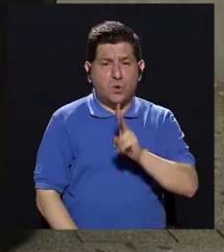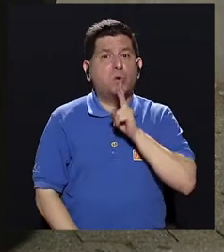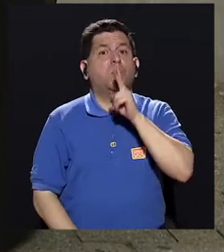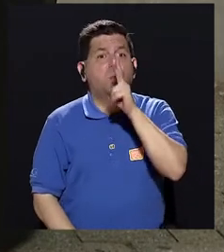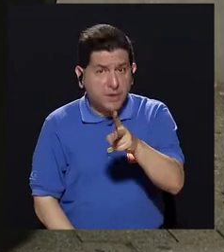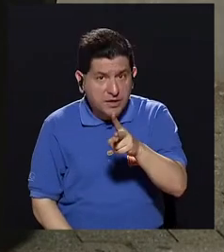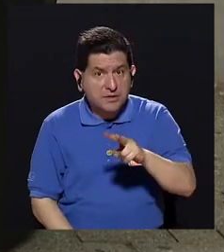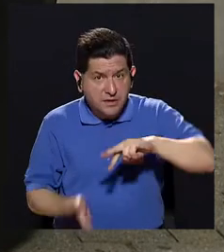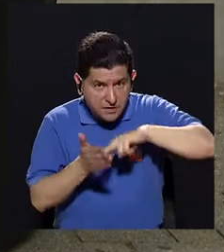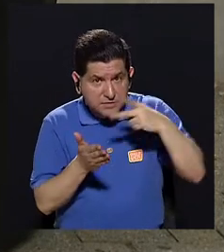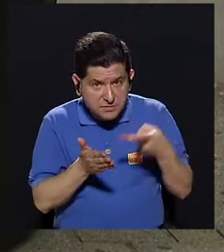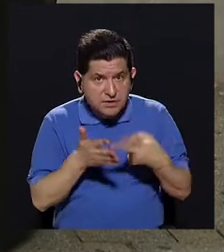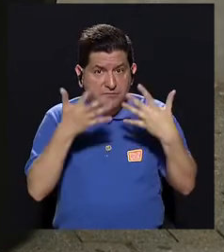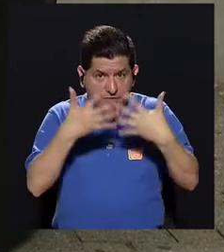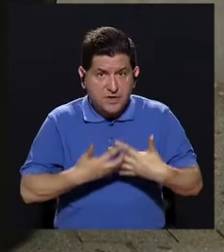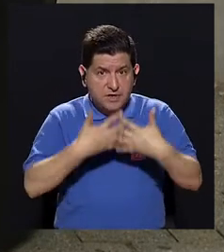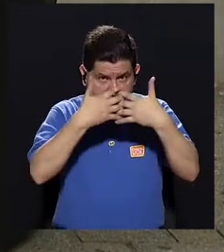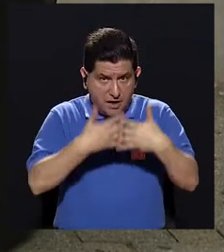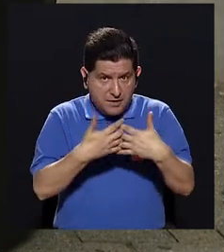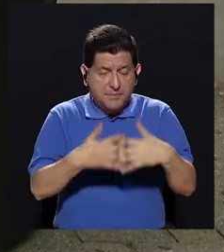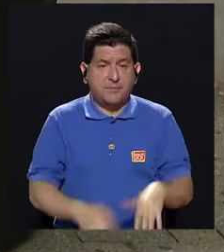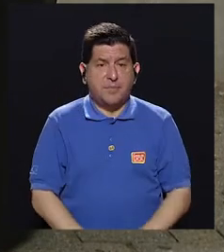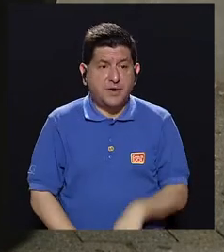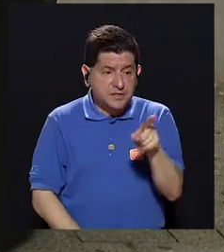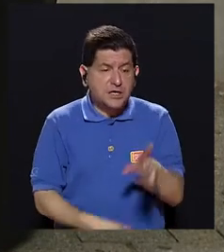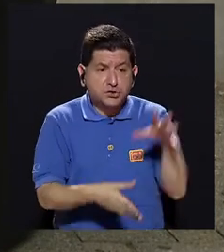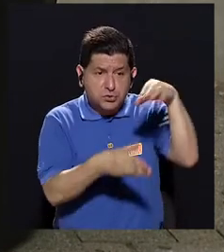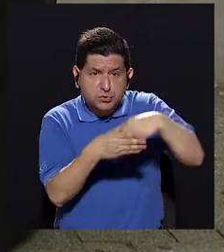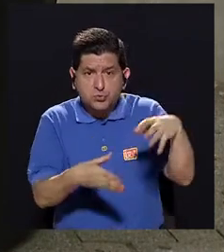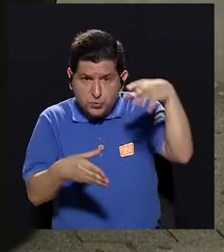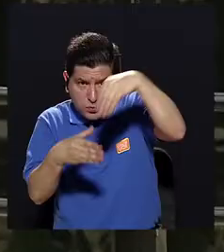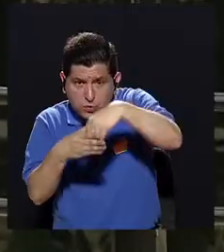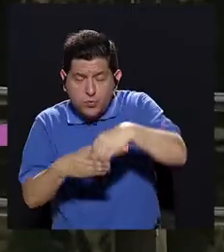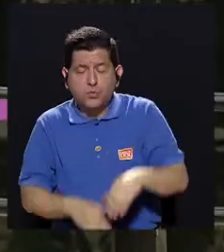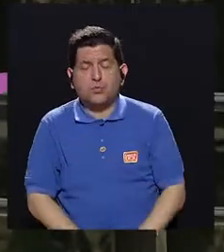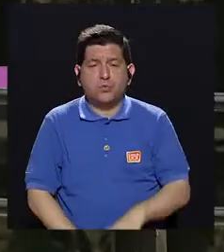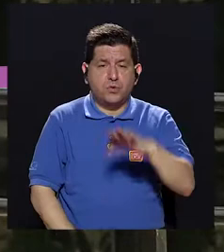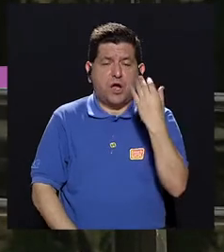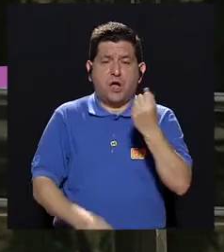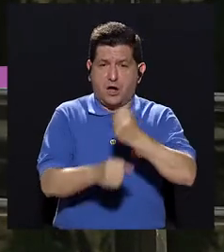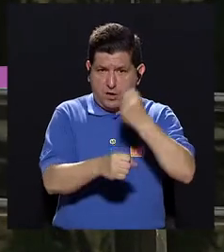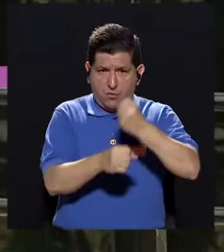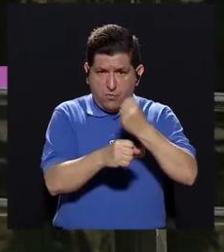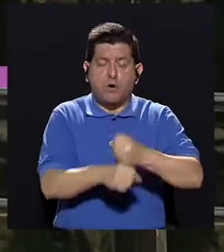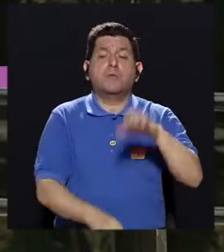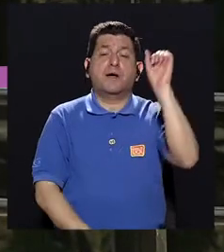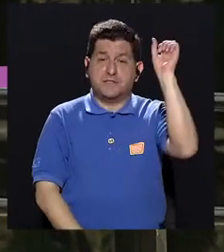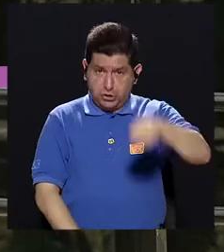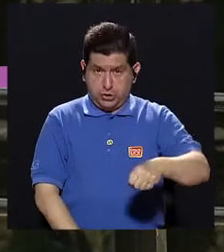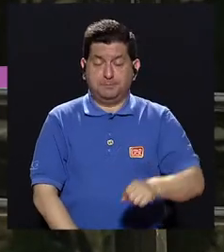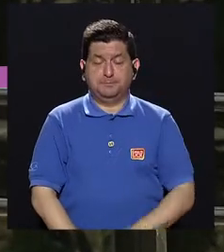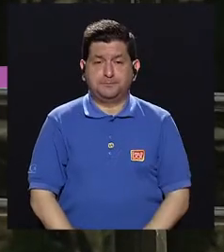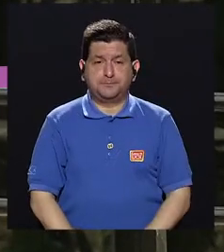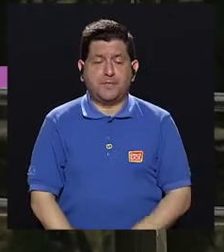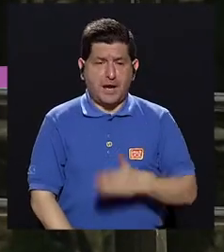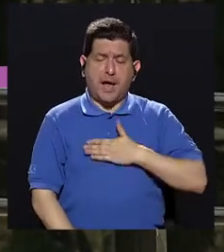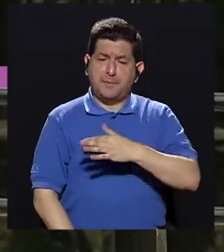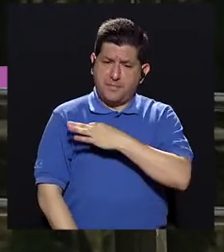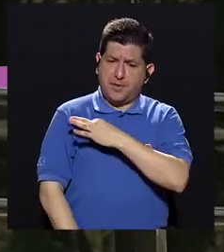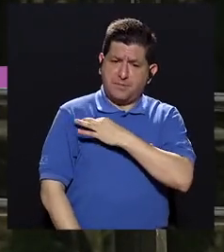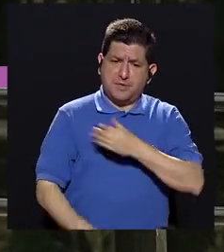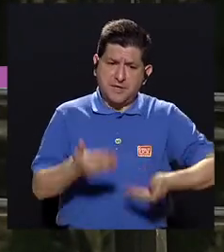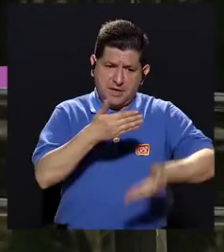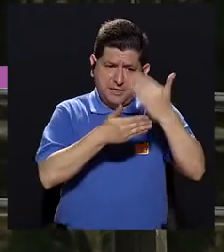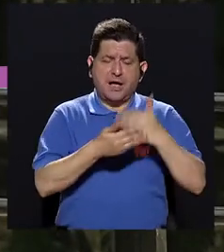realmente cierto de que las empresas cada vez más lo incorporan en sus estilos de trabajo? Sí, claro. Inclusive, bueno, hace poco me